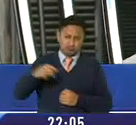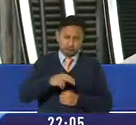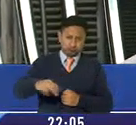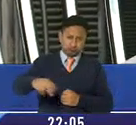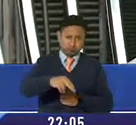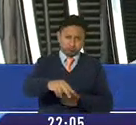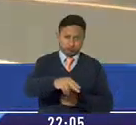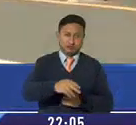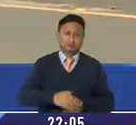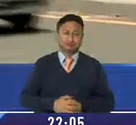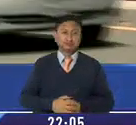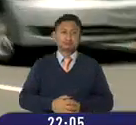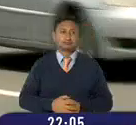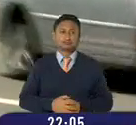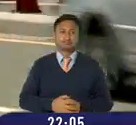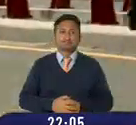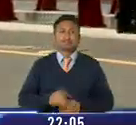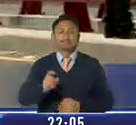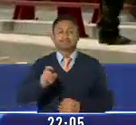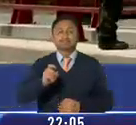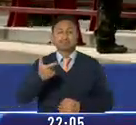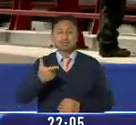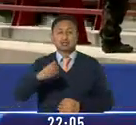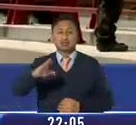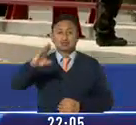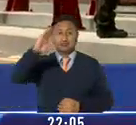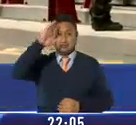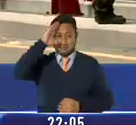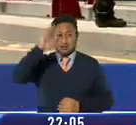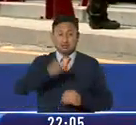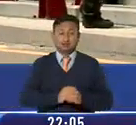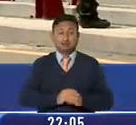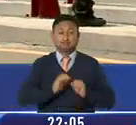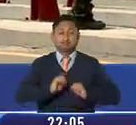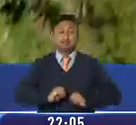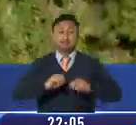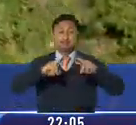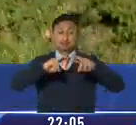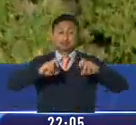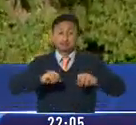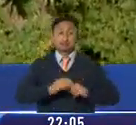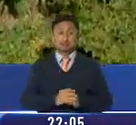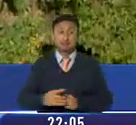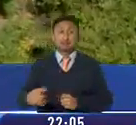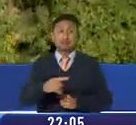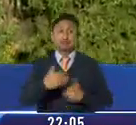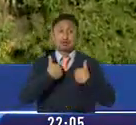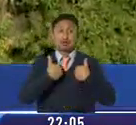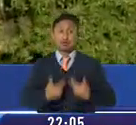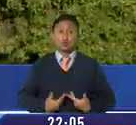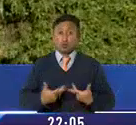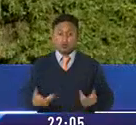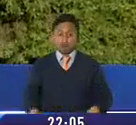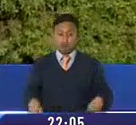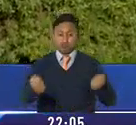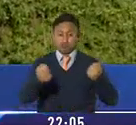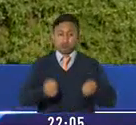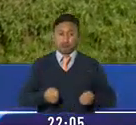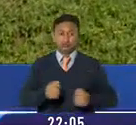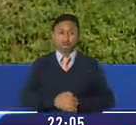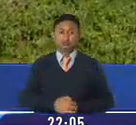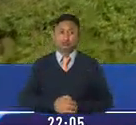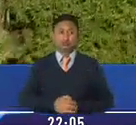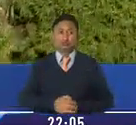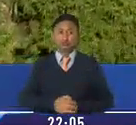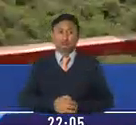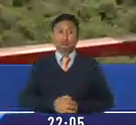a la víctima del lugar. Fue necesario la presencia de agentes de la DINASED y criminalística para realizar el levantamiento del cadáver. En la